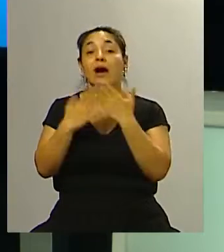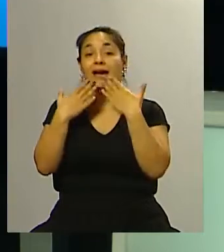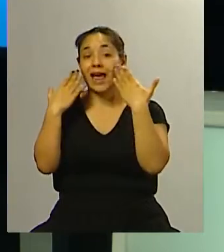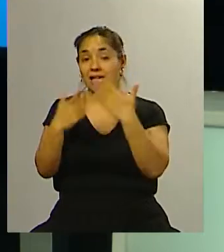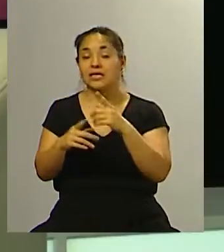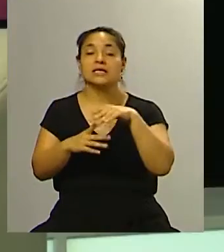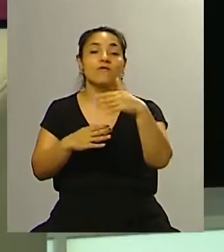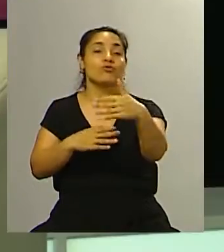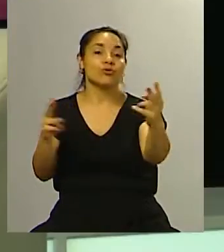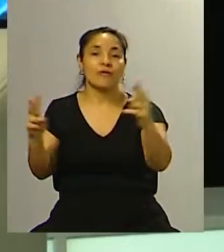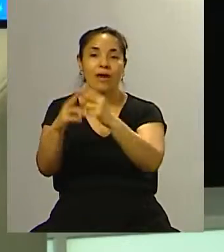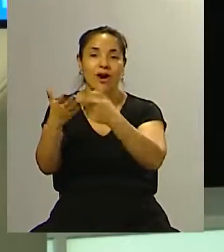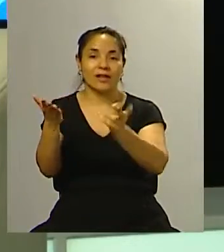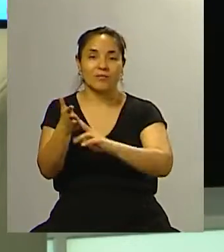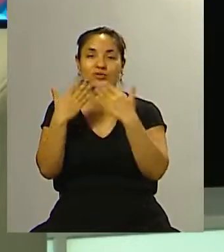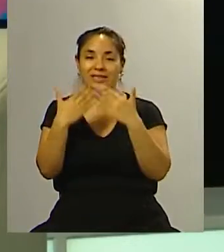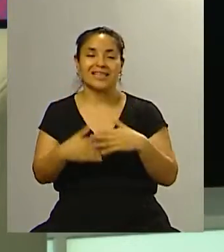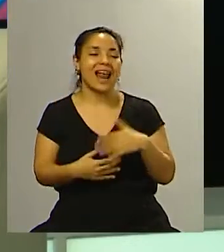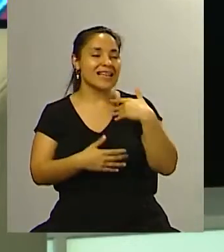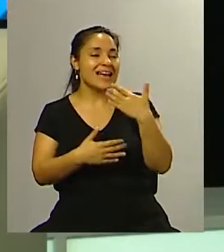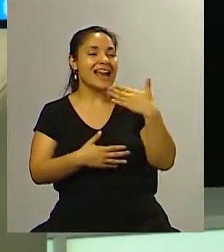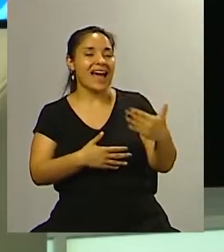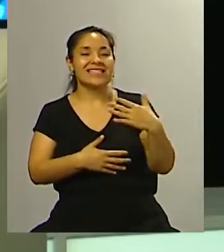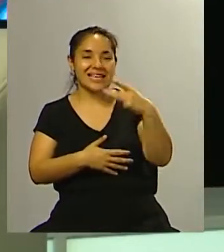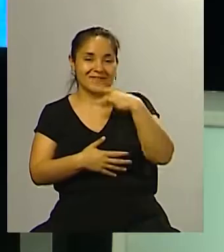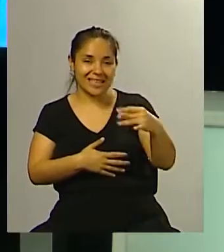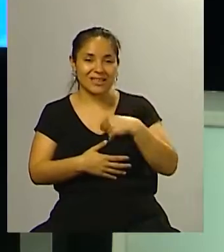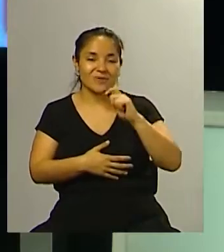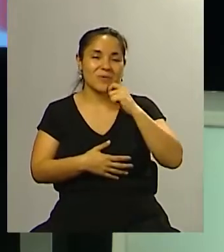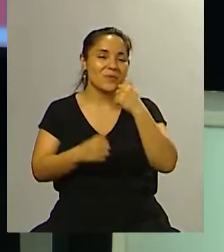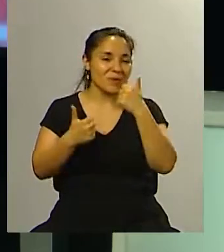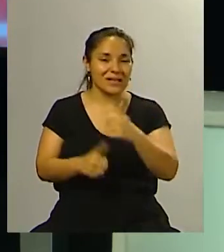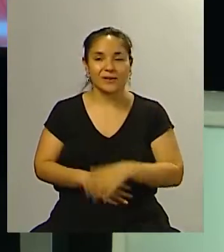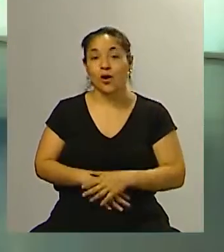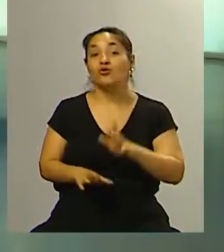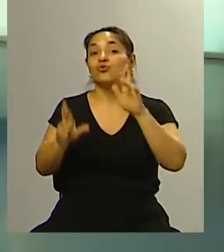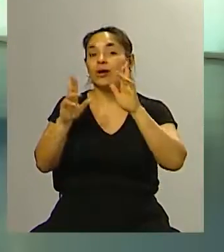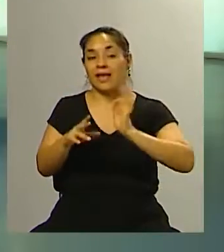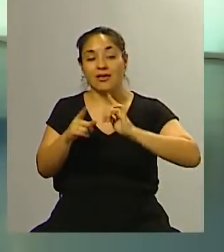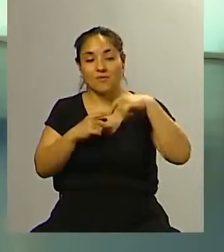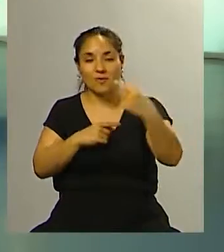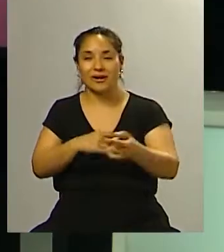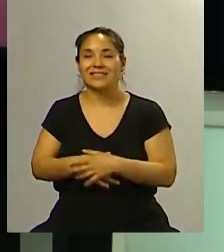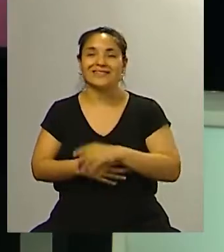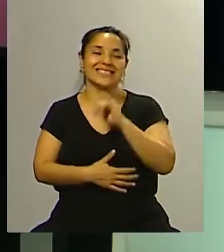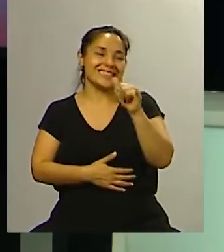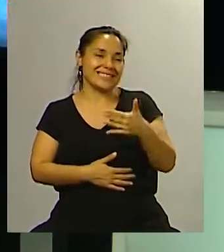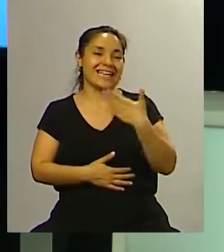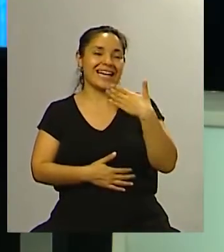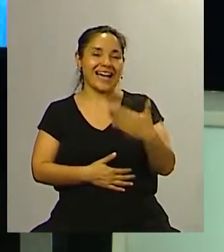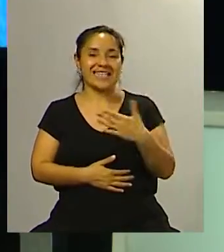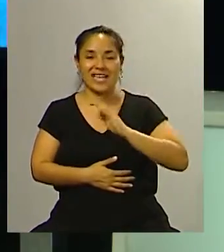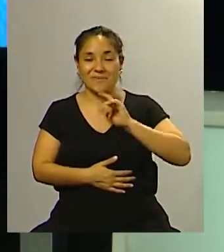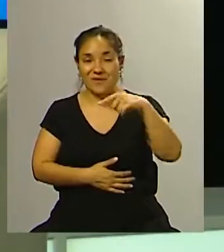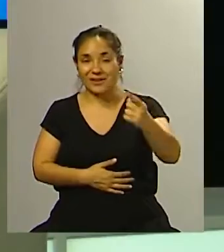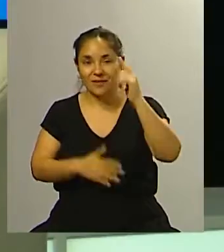volveremos a reencontrar. Bueno, muchísimas gracias por la invitación, para mí es un placer. Y éxitos para el año que viene, bueno, ¿no? Porque ya se empieza a pensar en